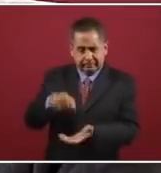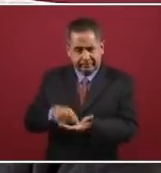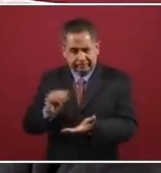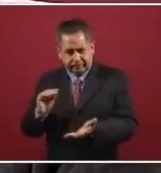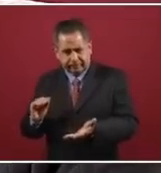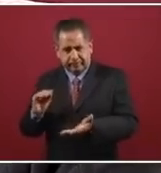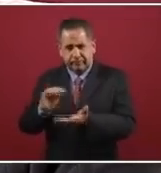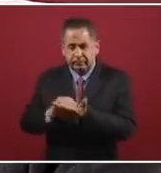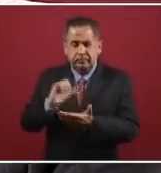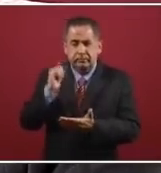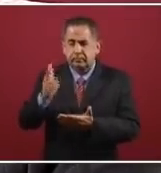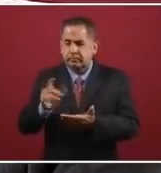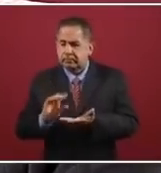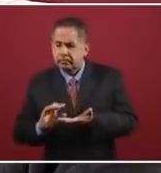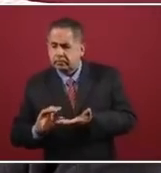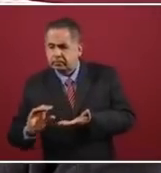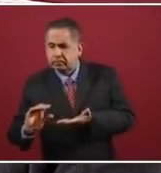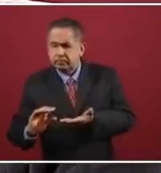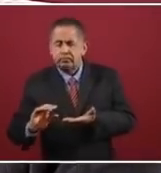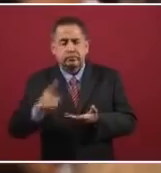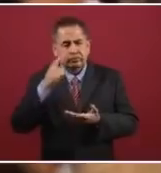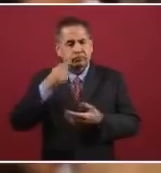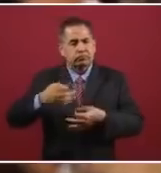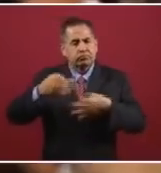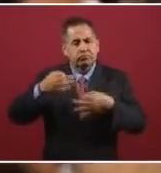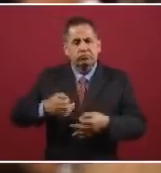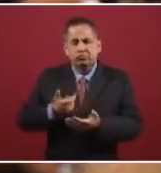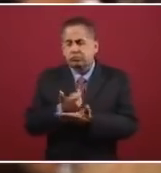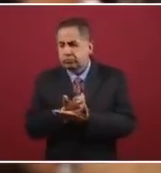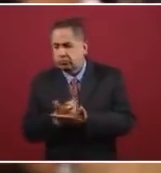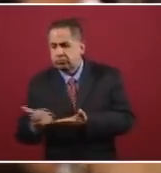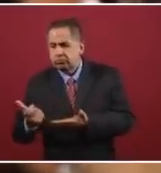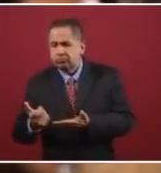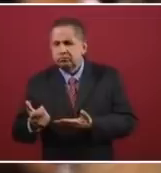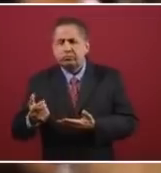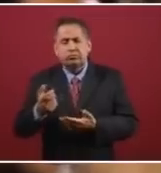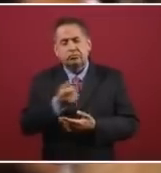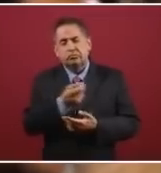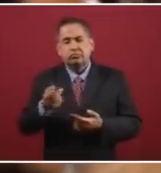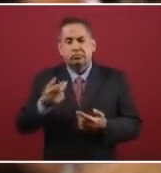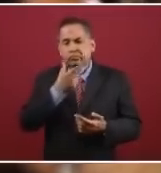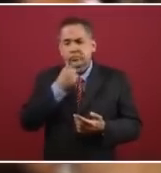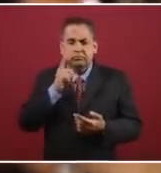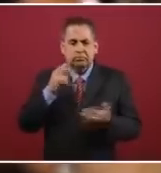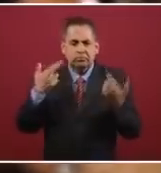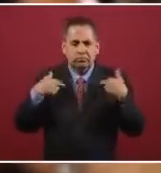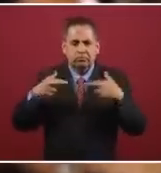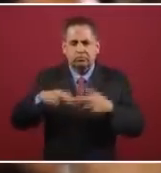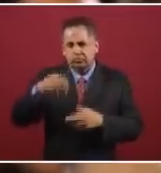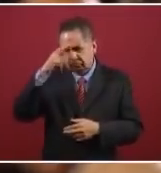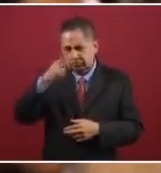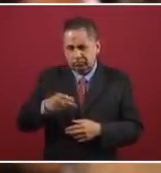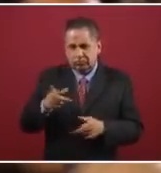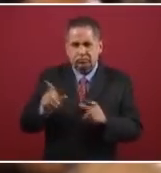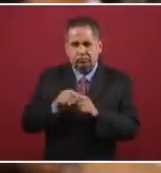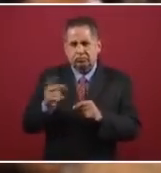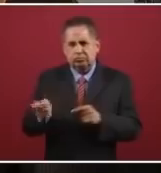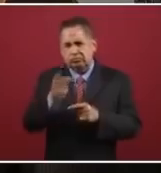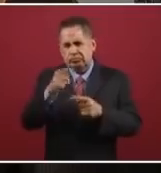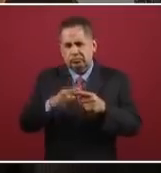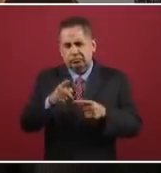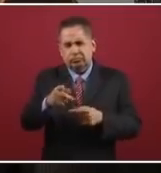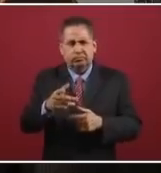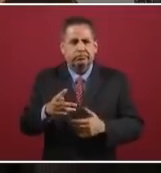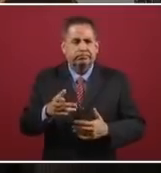contemplar una partida para poder dignificar el salario de las maestras y los maestros mexicanos. Esa sería mi primera